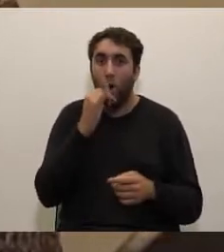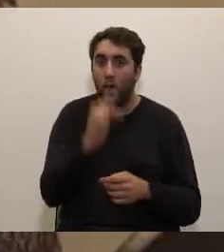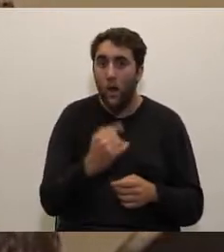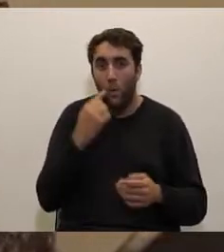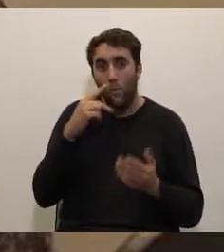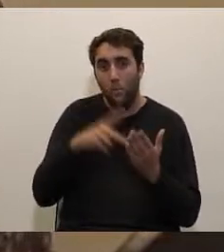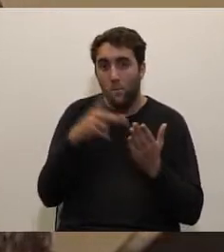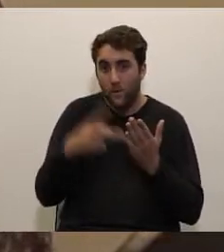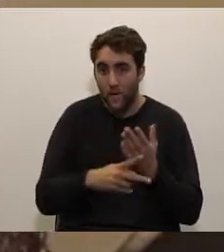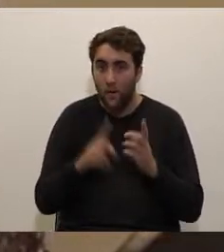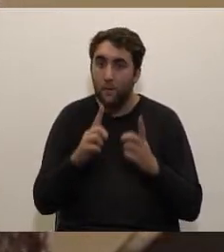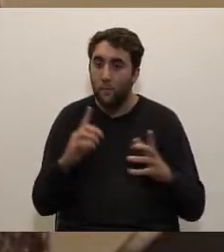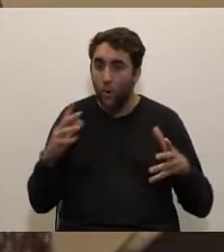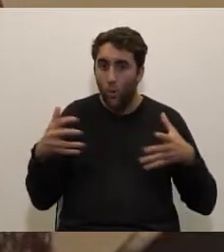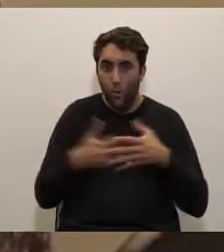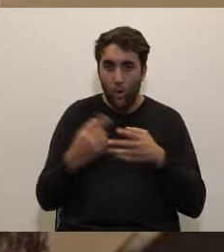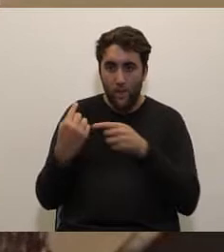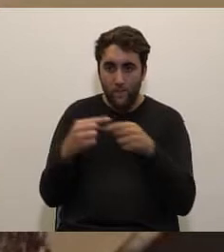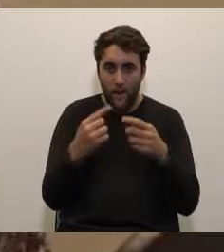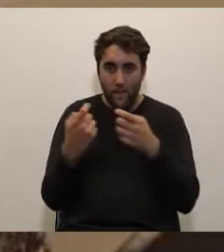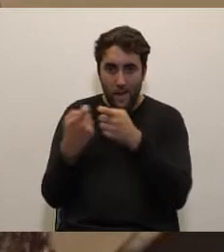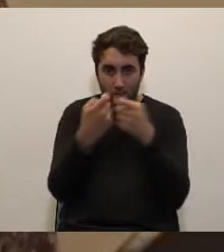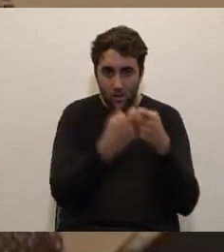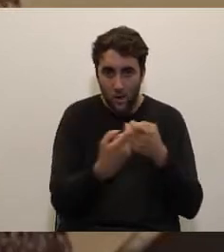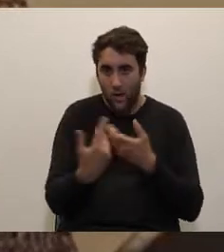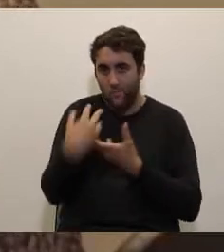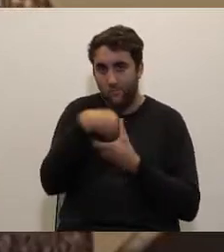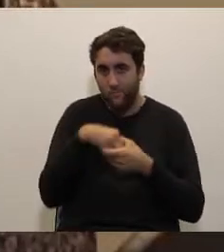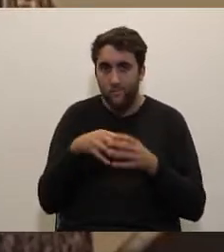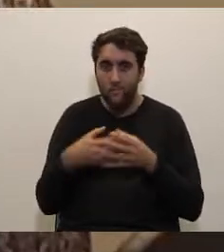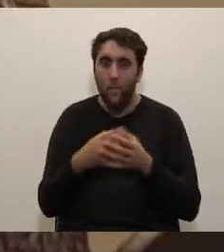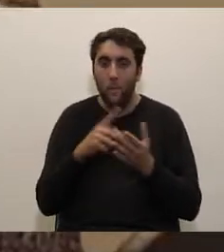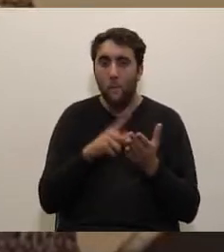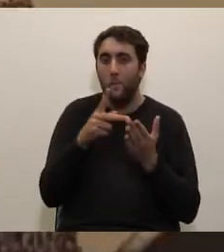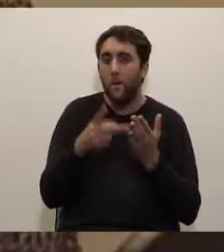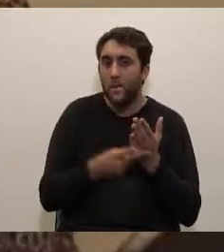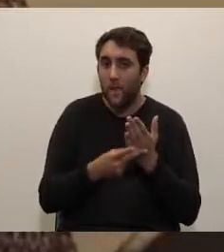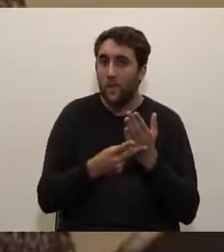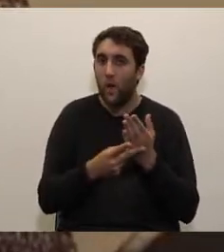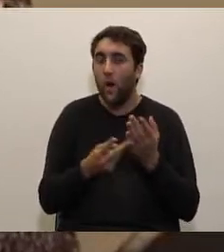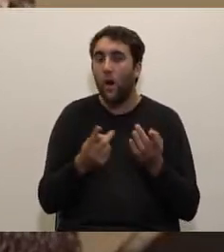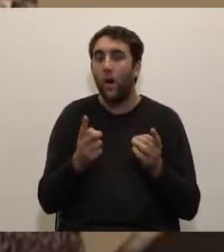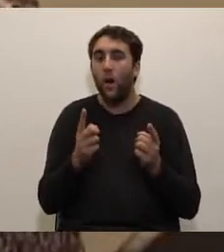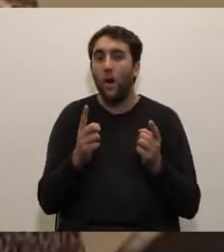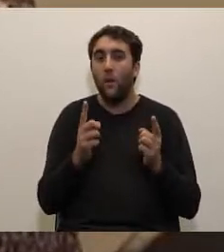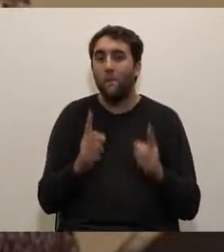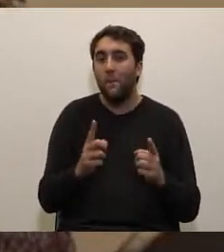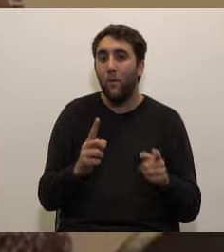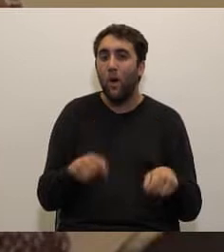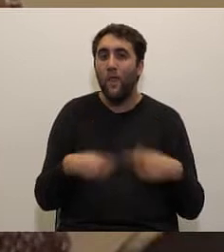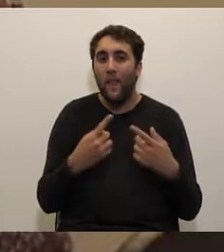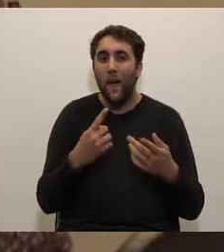que reúne a varias organizaciones y colectivos. Es un proyecto común de